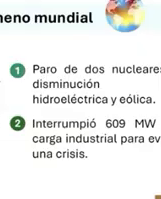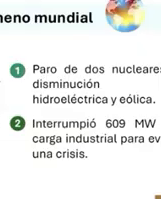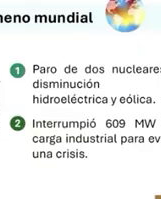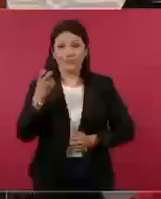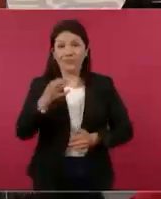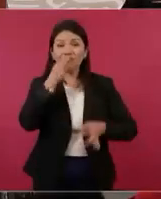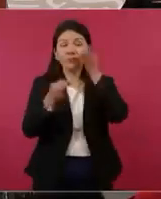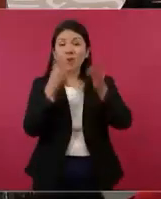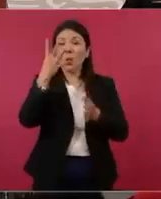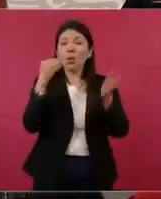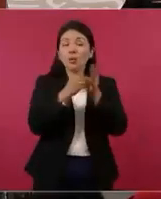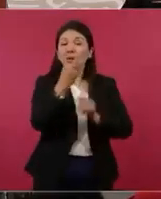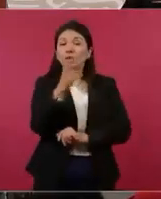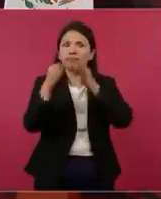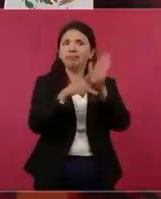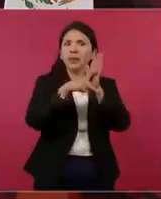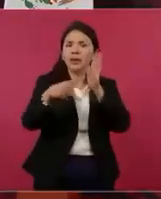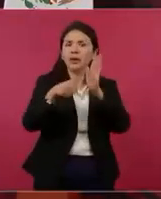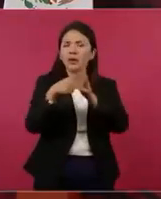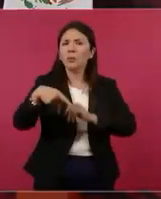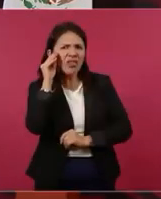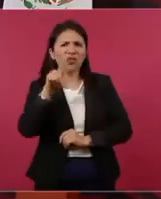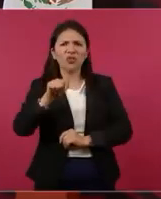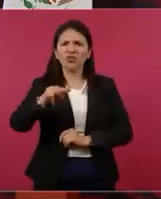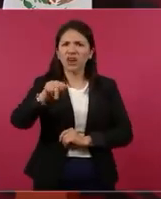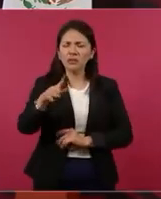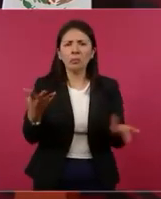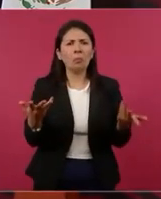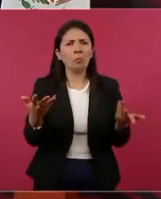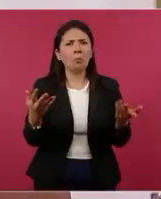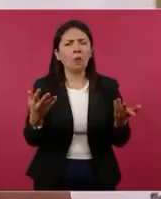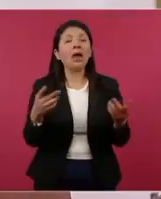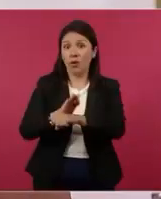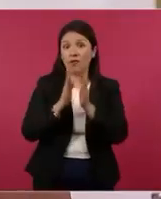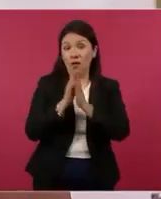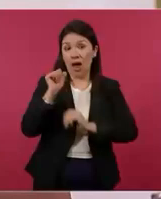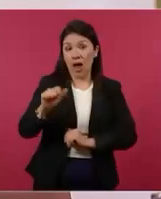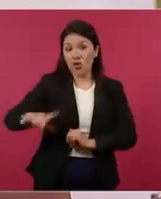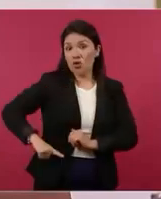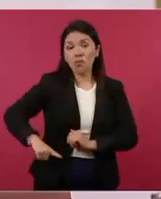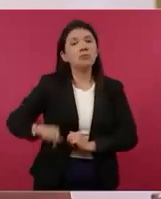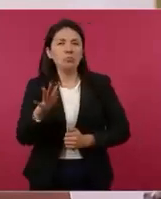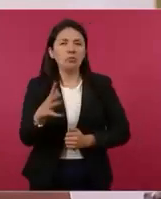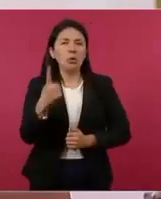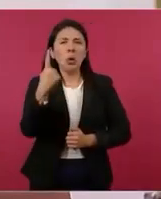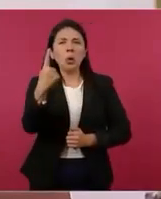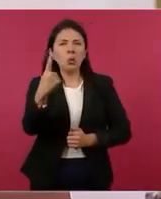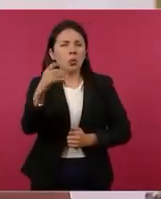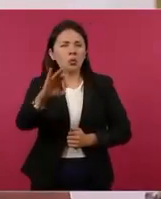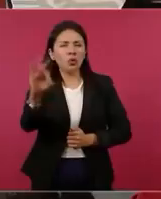4.251 notas, cero notas a favor, 1%